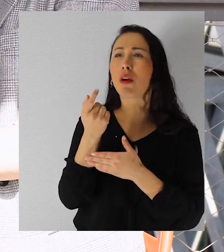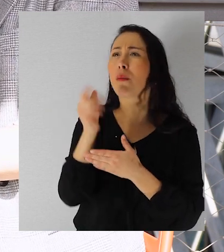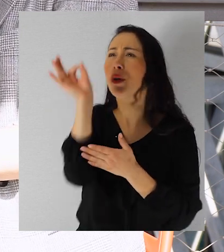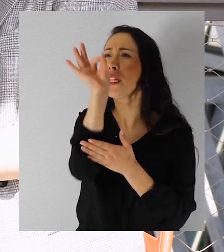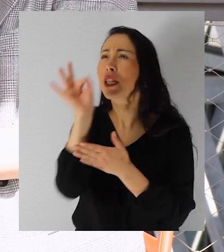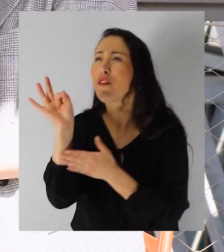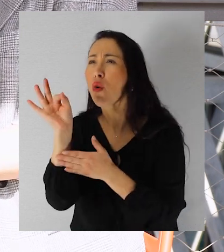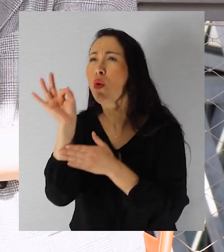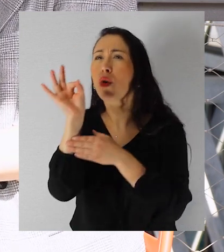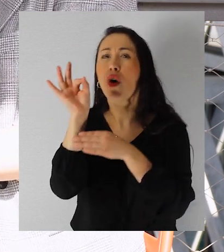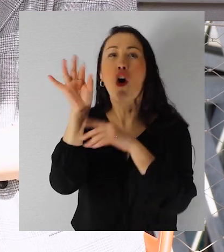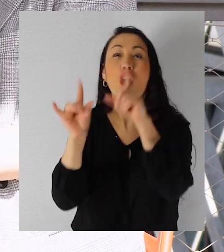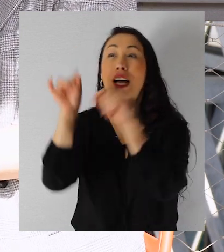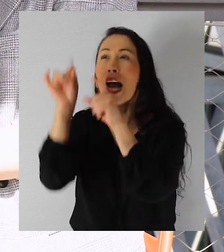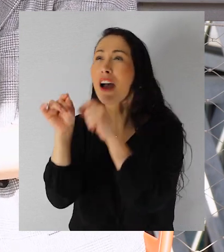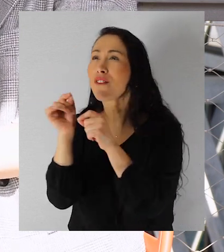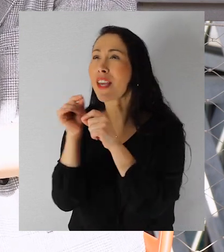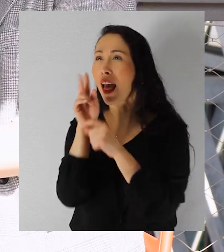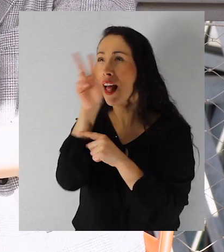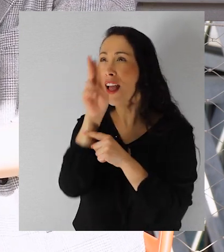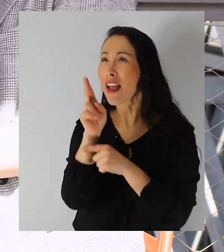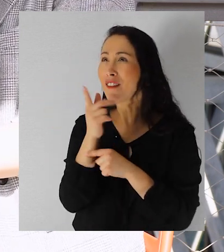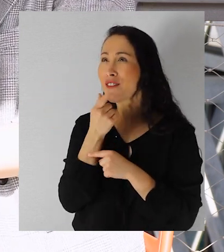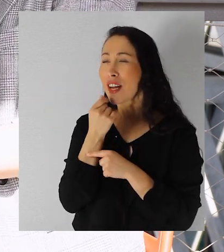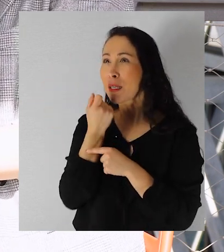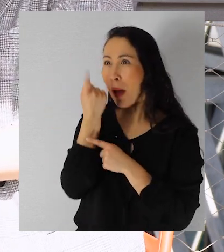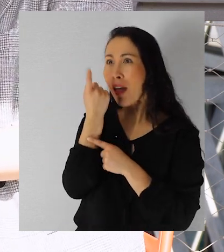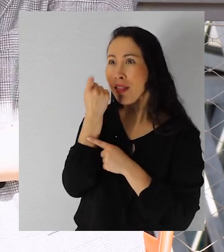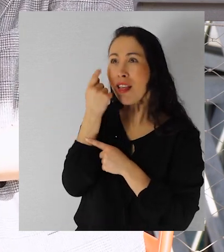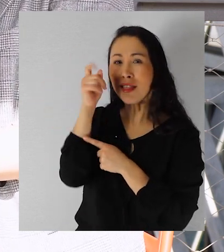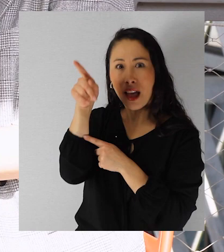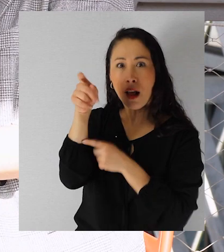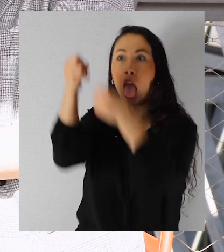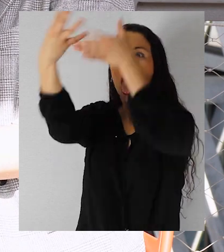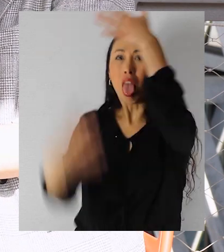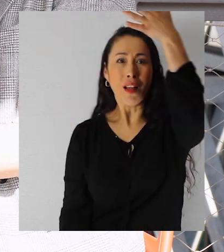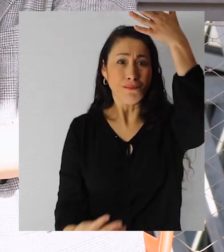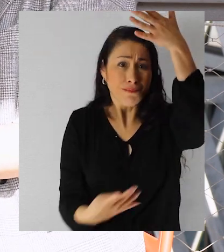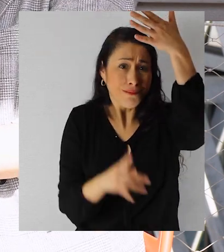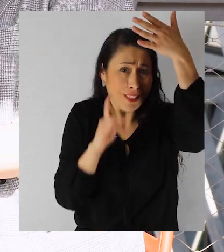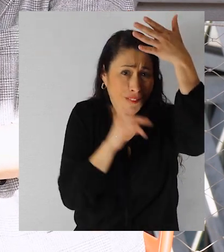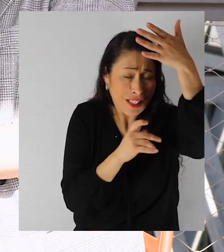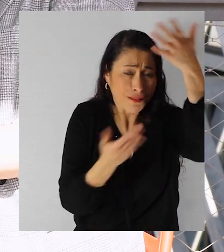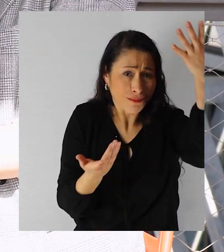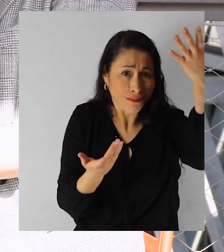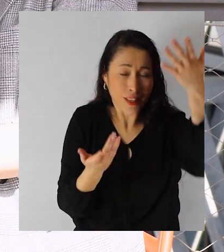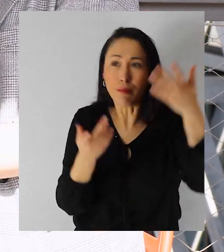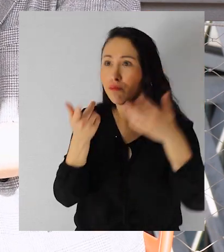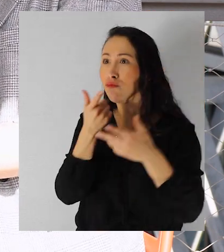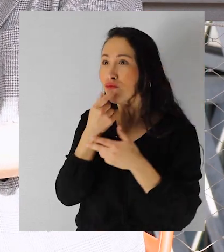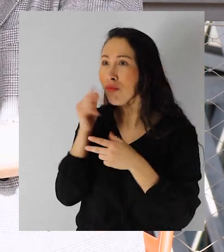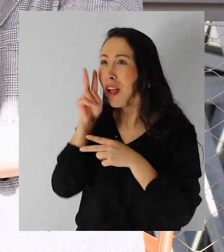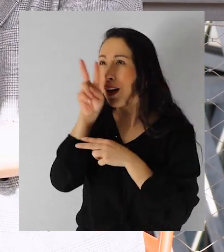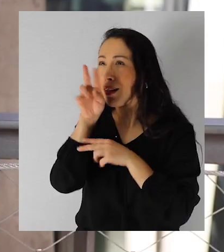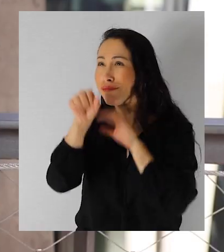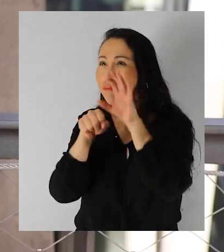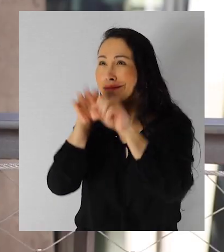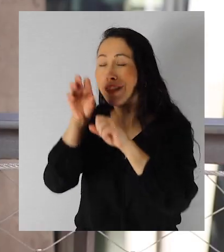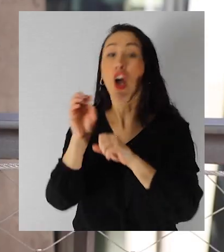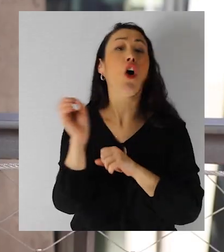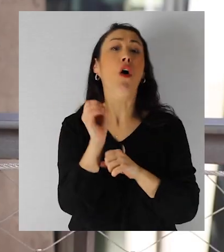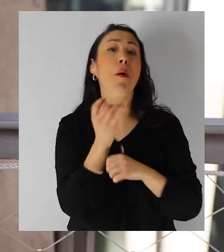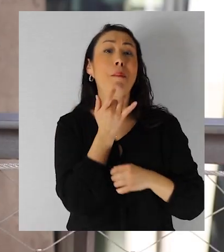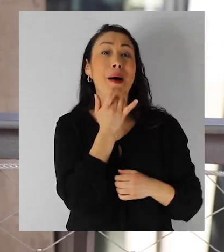iconos o de gráfica de fácil lectura para poder comprender lo que está pasando, o simplemente desde